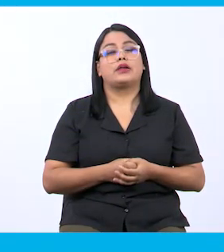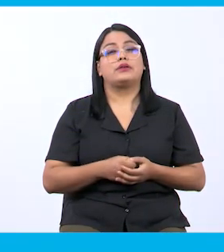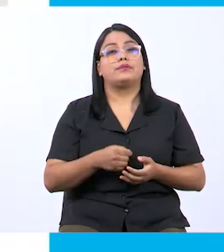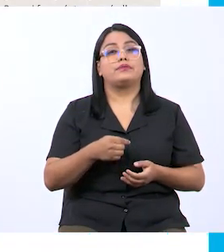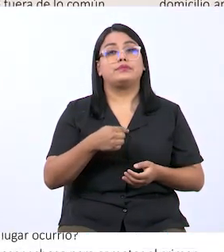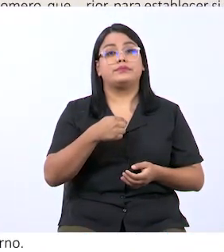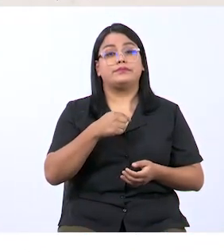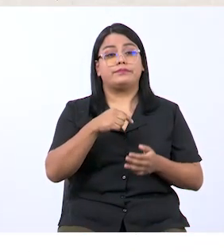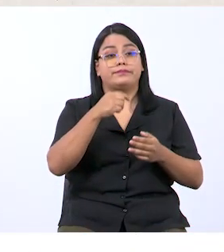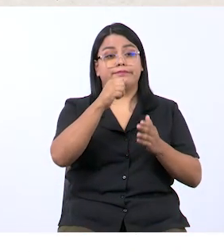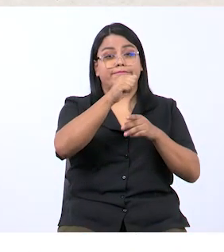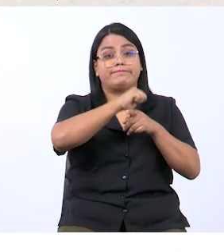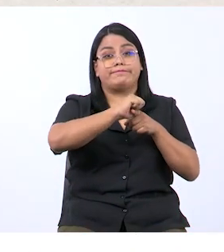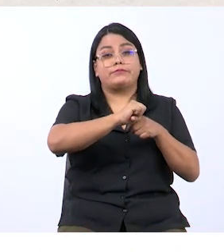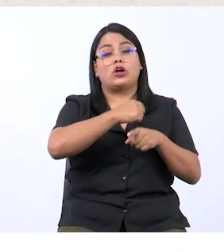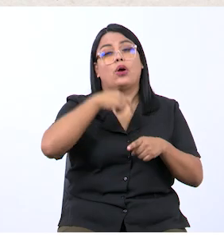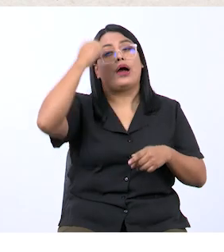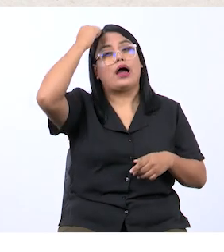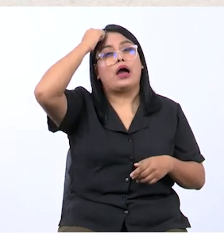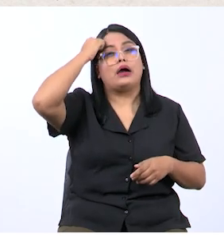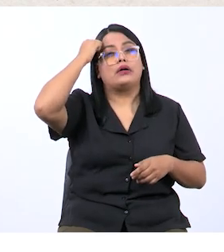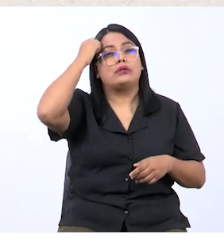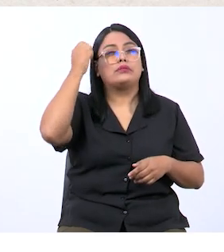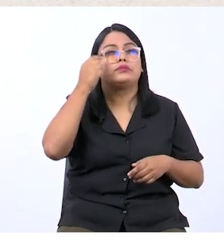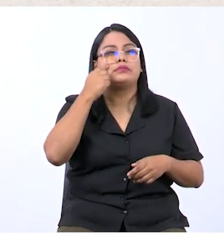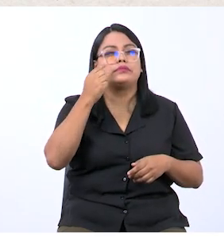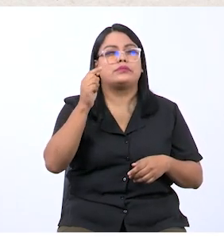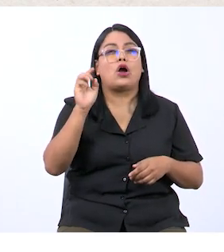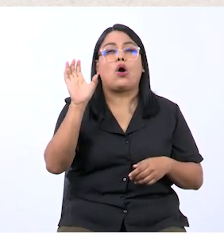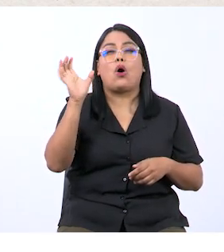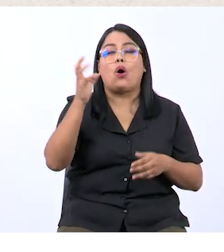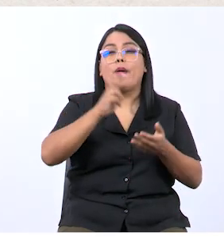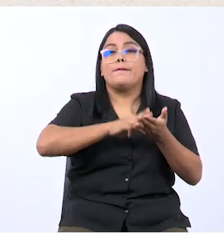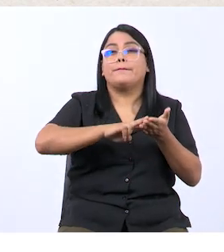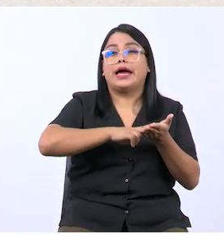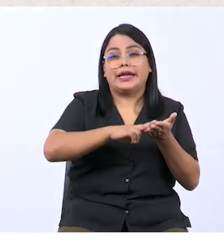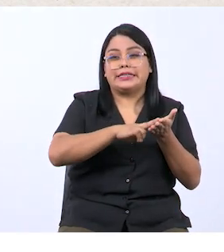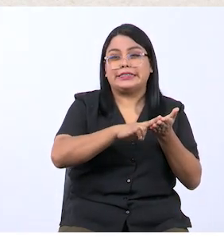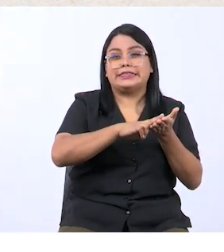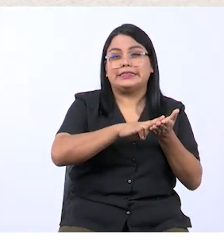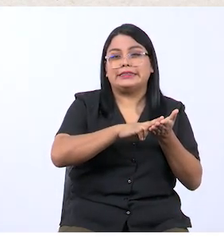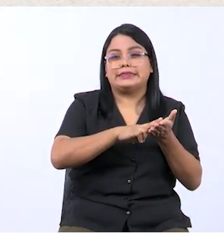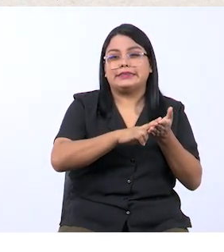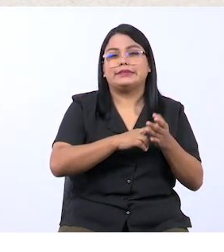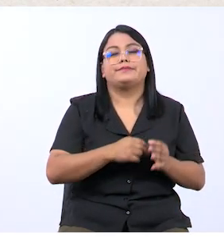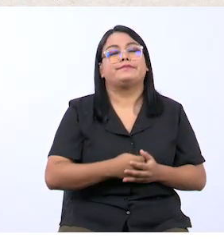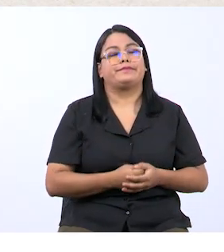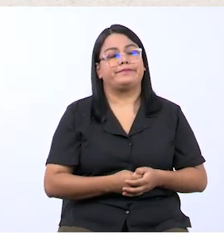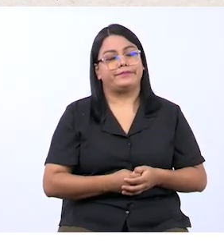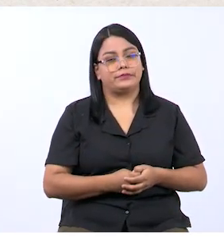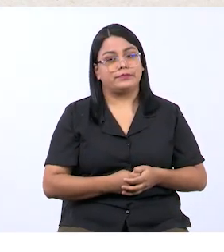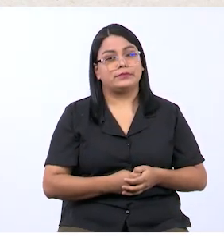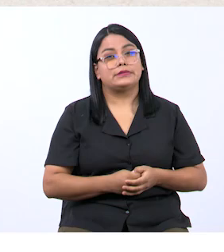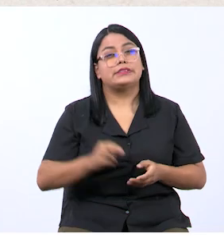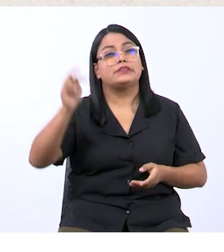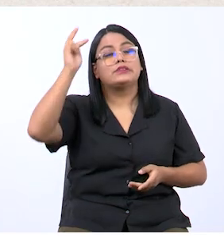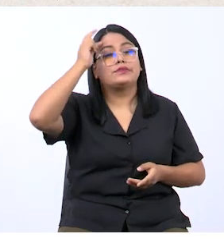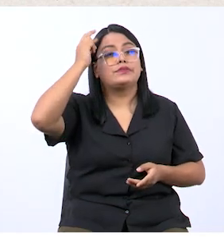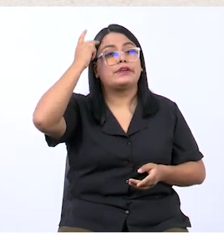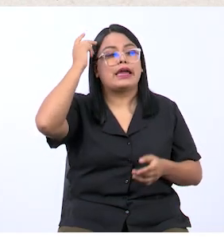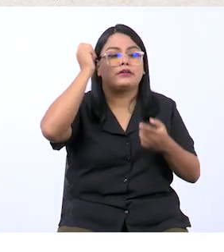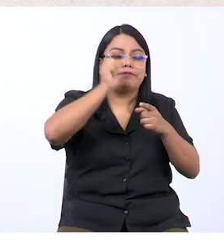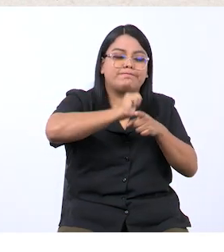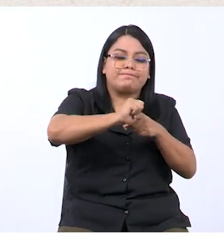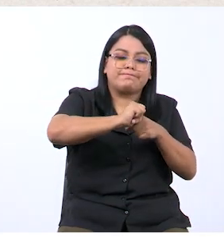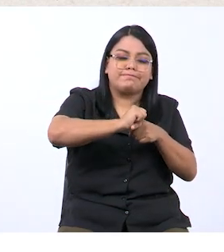La sección Practico lo aprendido la identificamos por el color verde. Como su nombre lo indica, consiste